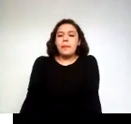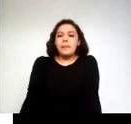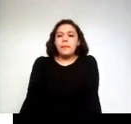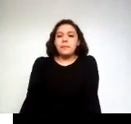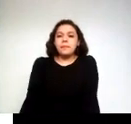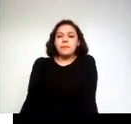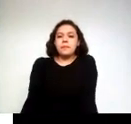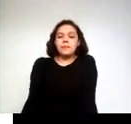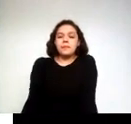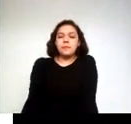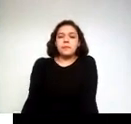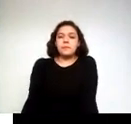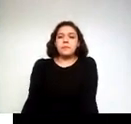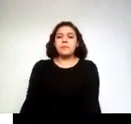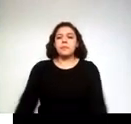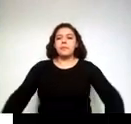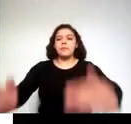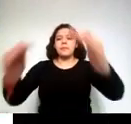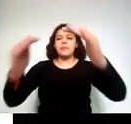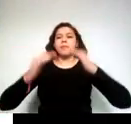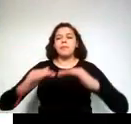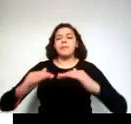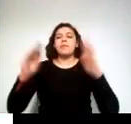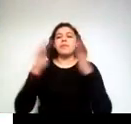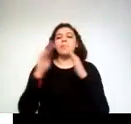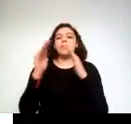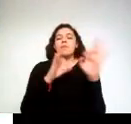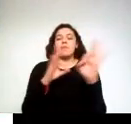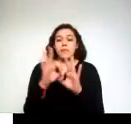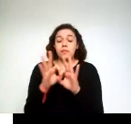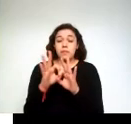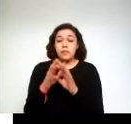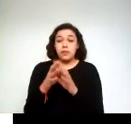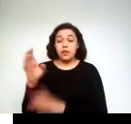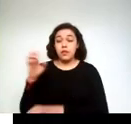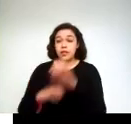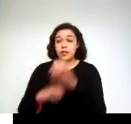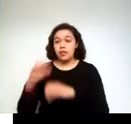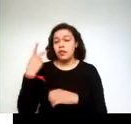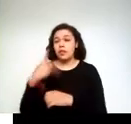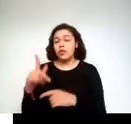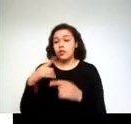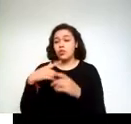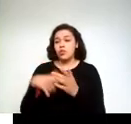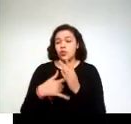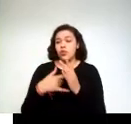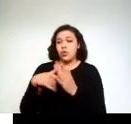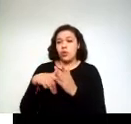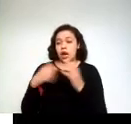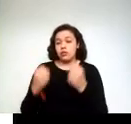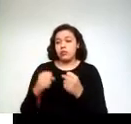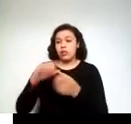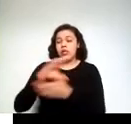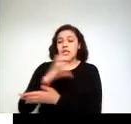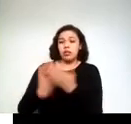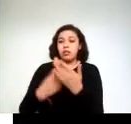Sí, la siguiente pregunta. Home office. Si el empleado no respeta su jornada establecida en su contrato por tener acceso directo a